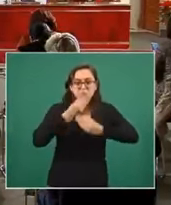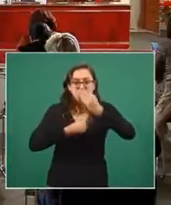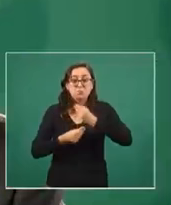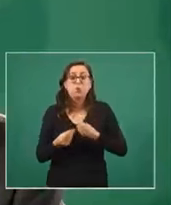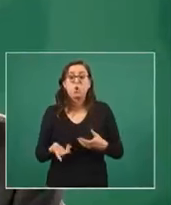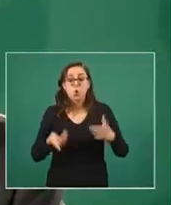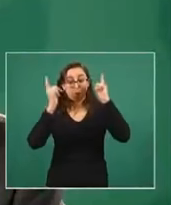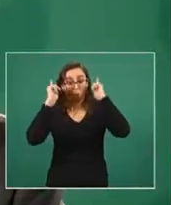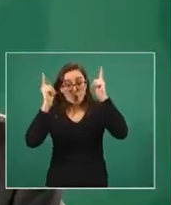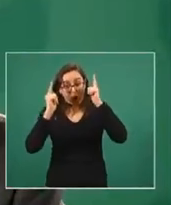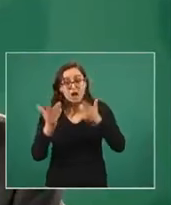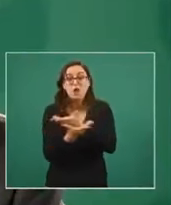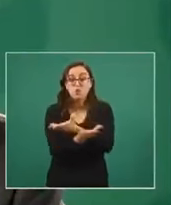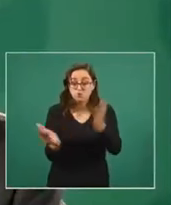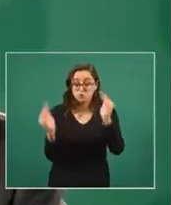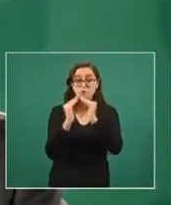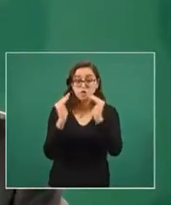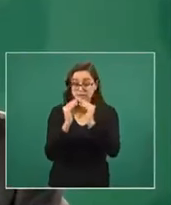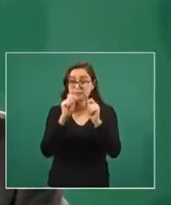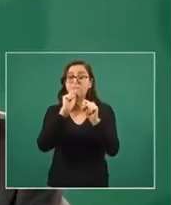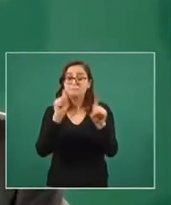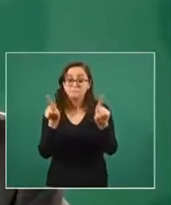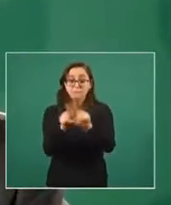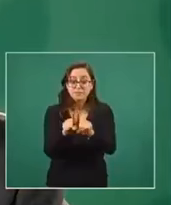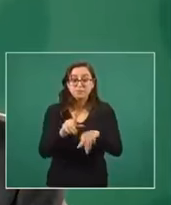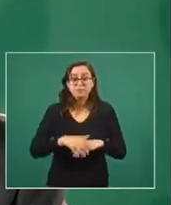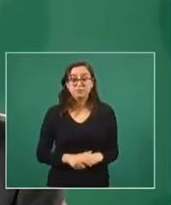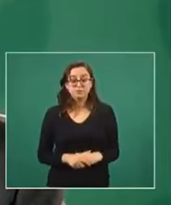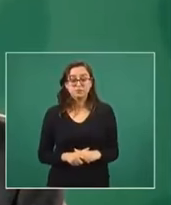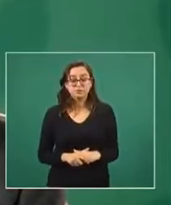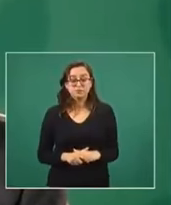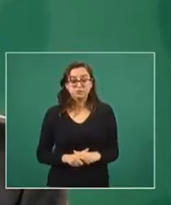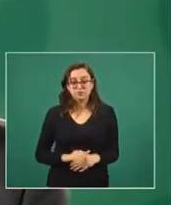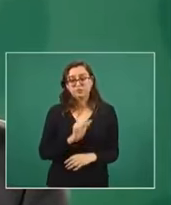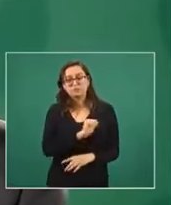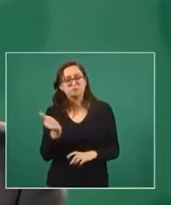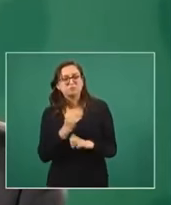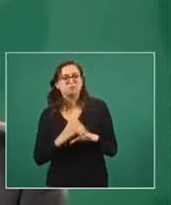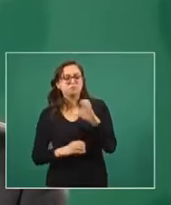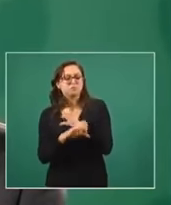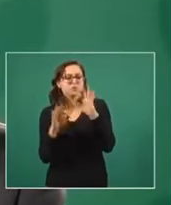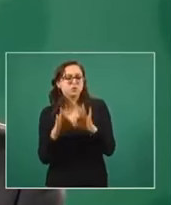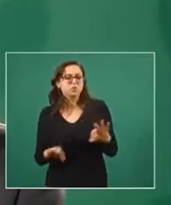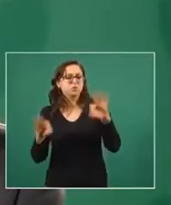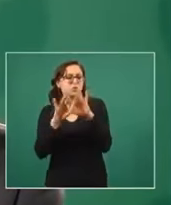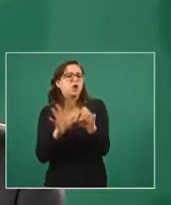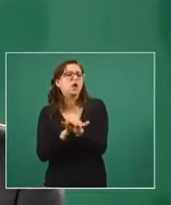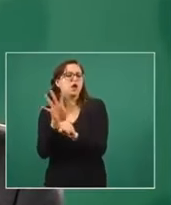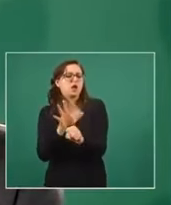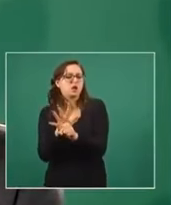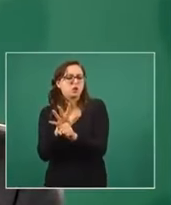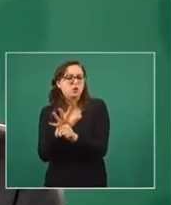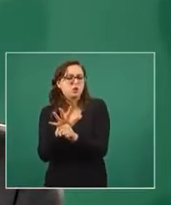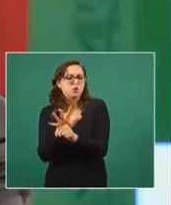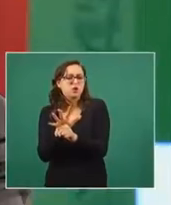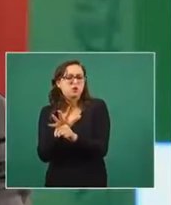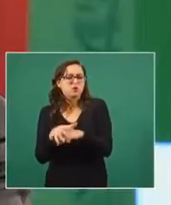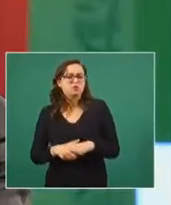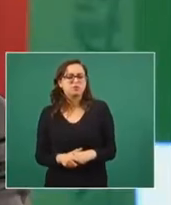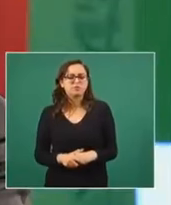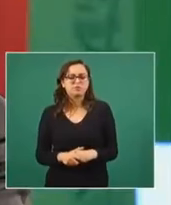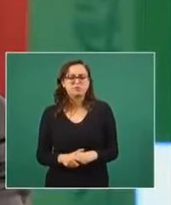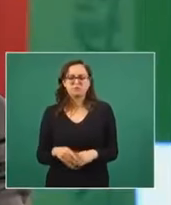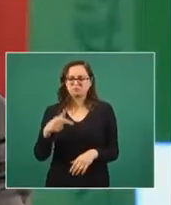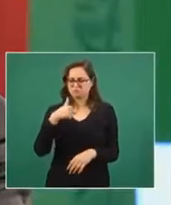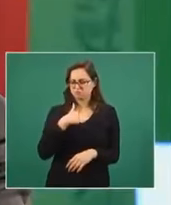hecho la gran mayoría de las personas. ¿Qué otros aspectos son importantes? El considerar que me dio la